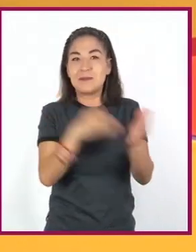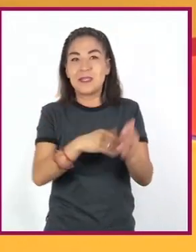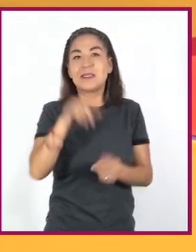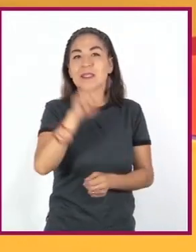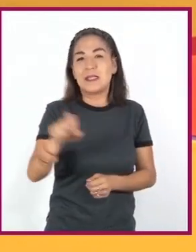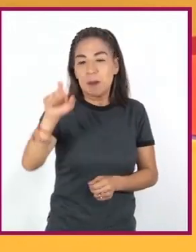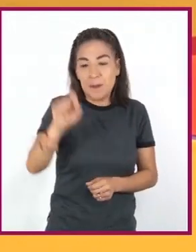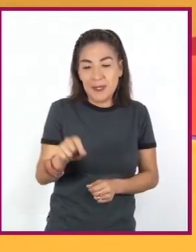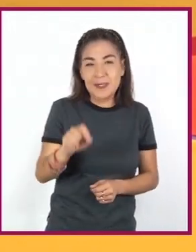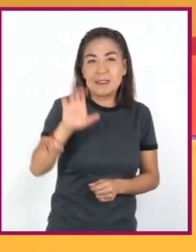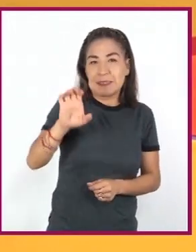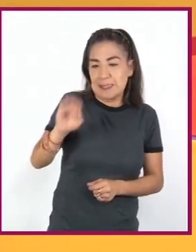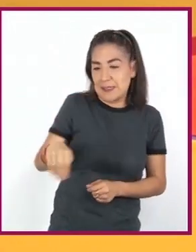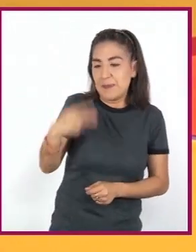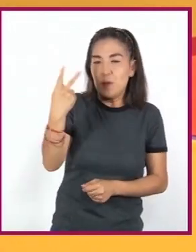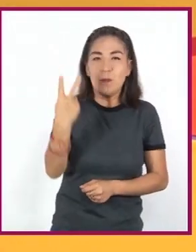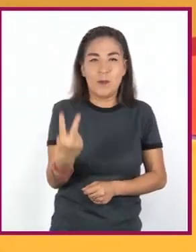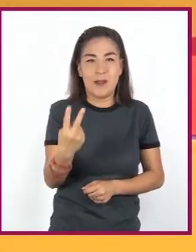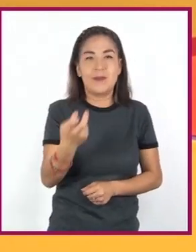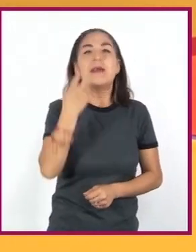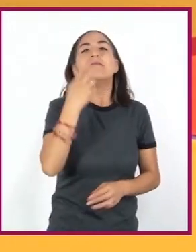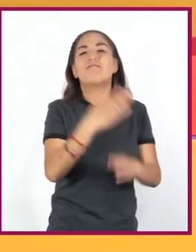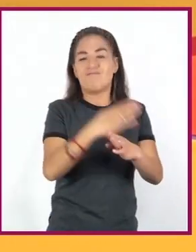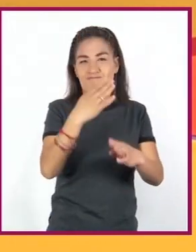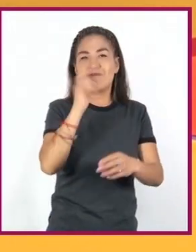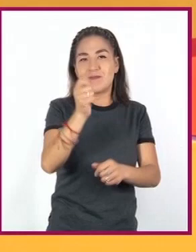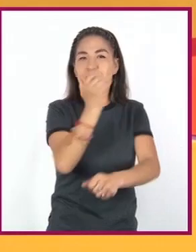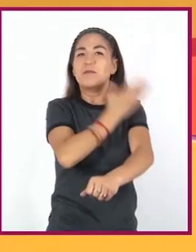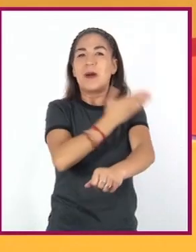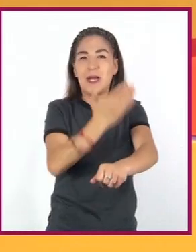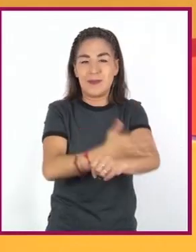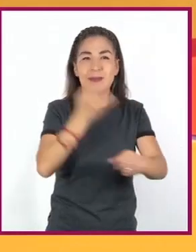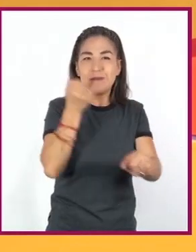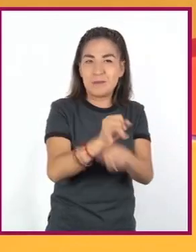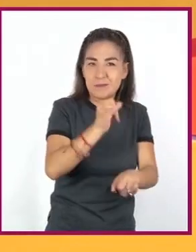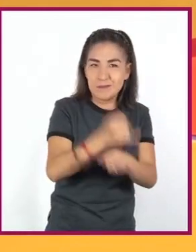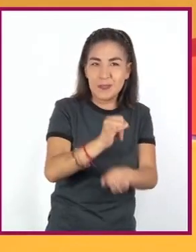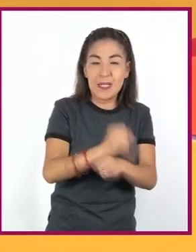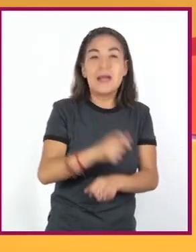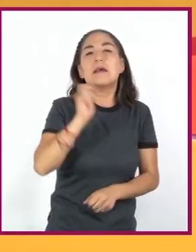193.120 centímetros cuadrados de madera, que es igual a